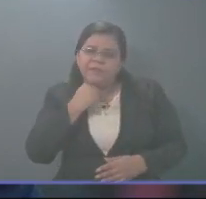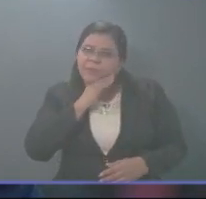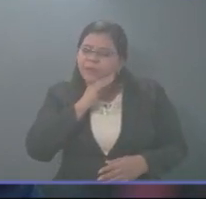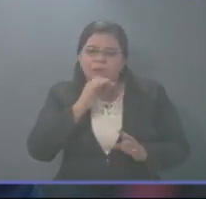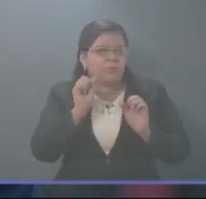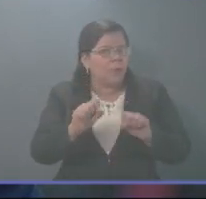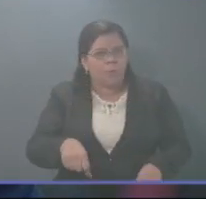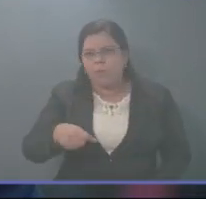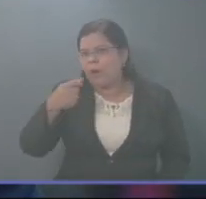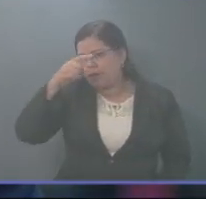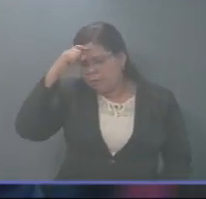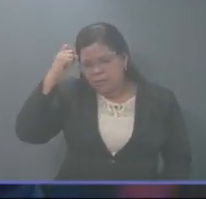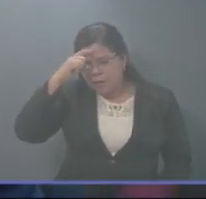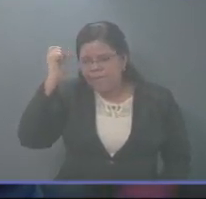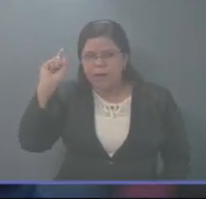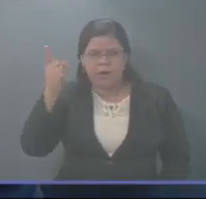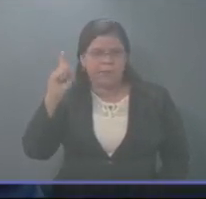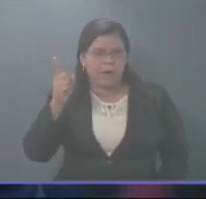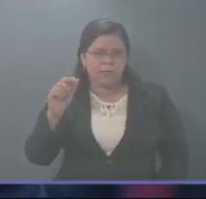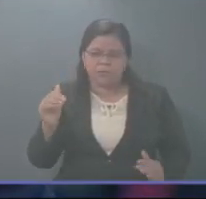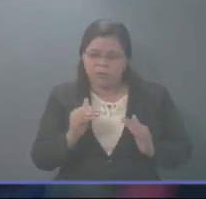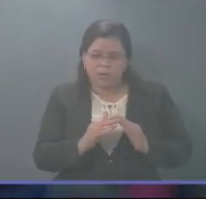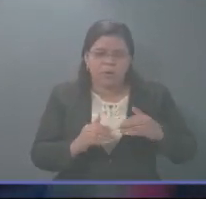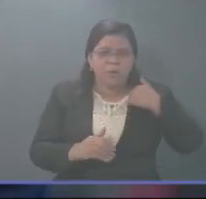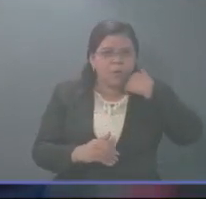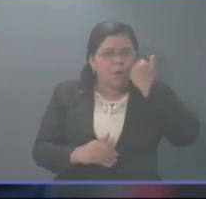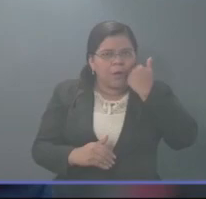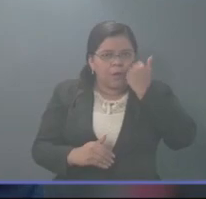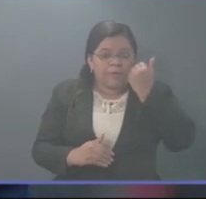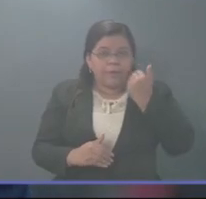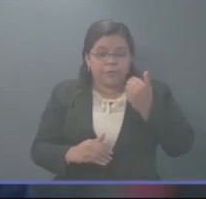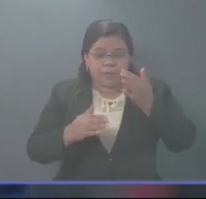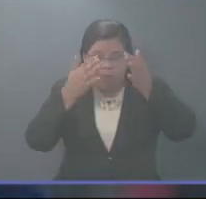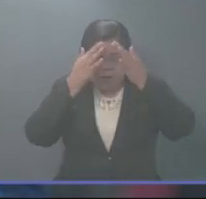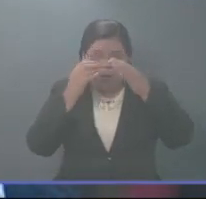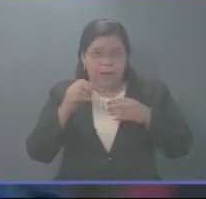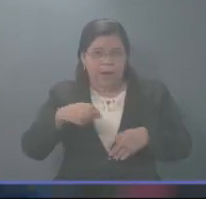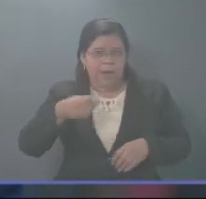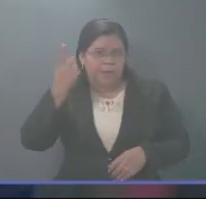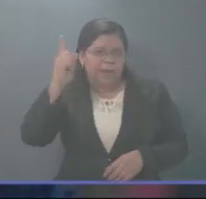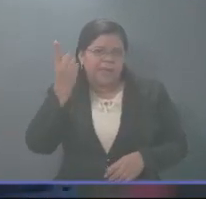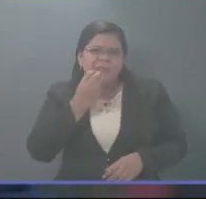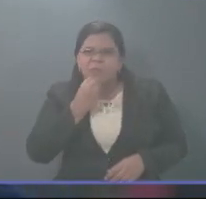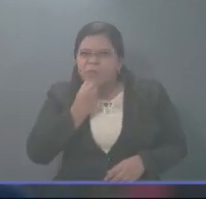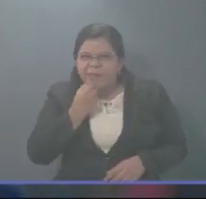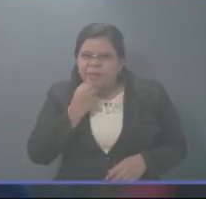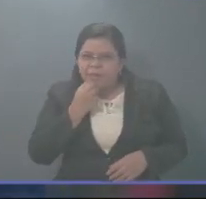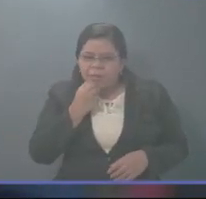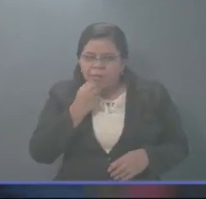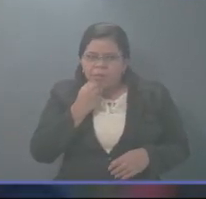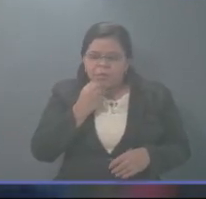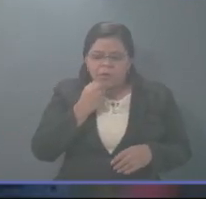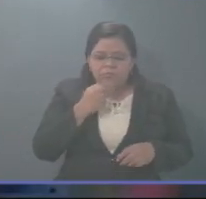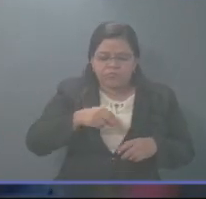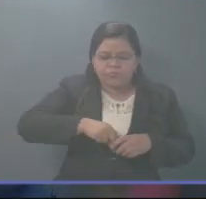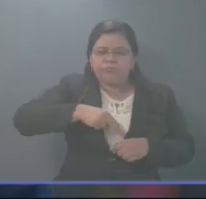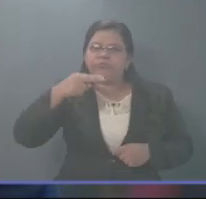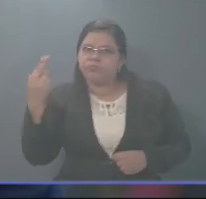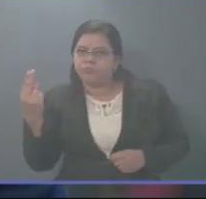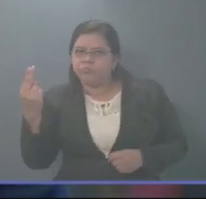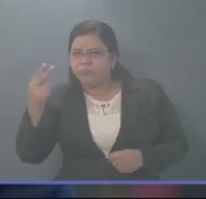puede rendir un maestro joven ahorita. Pero no se retiran por la pensión que les ha